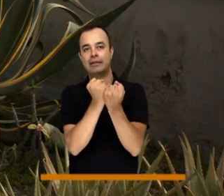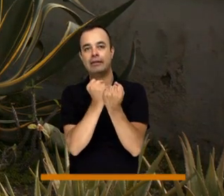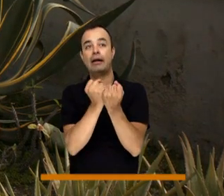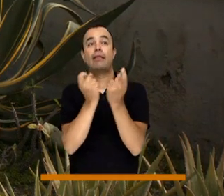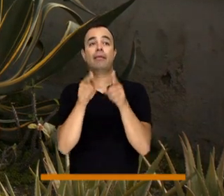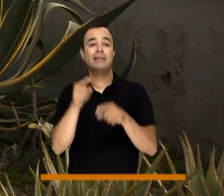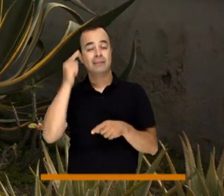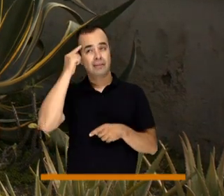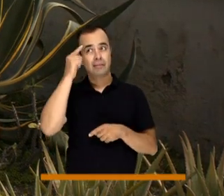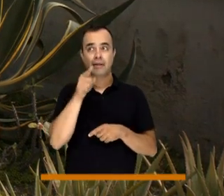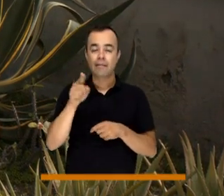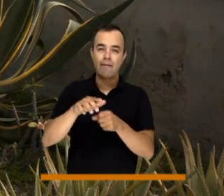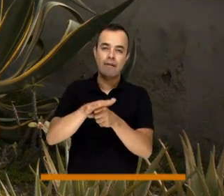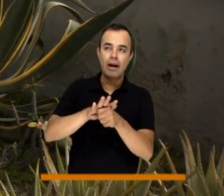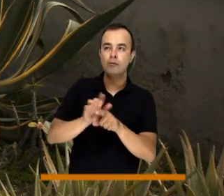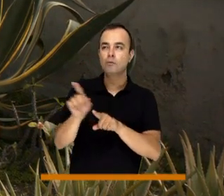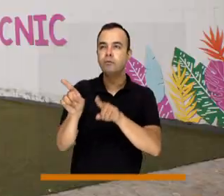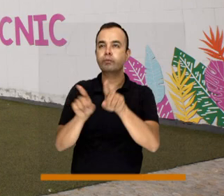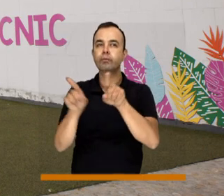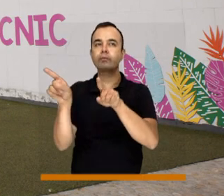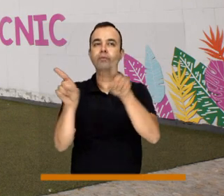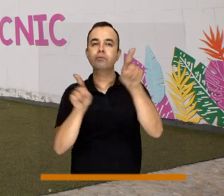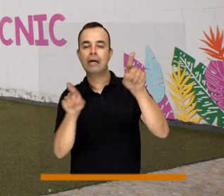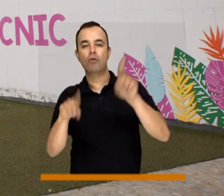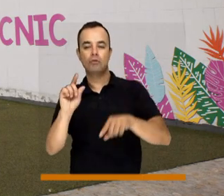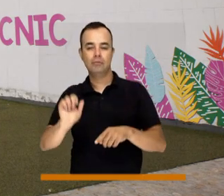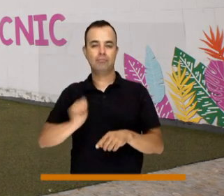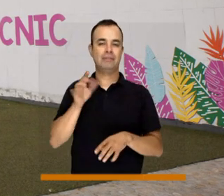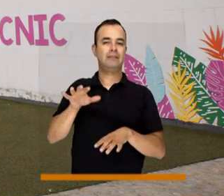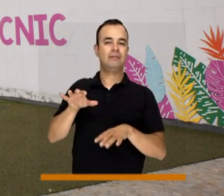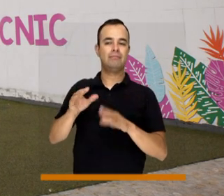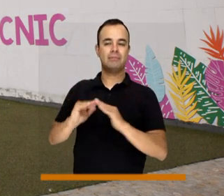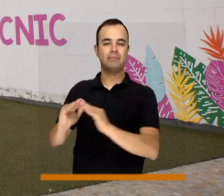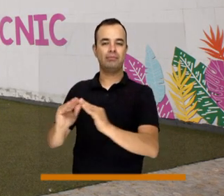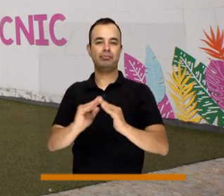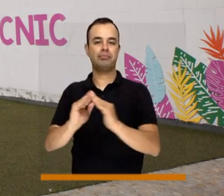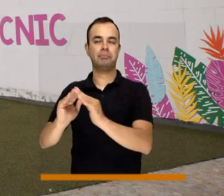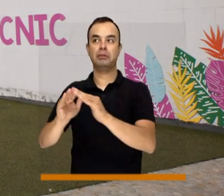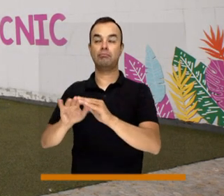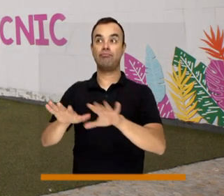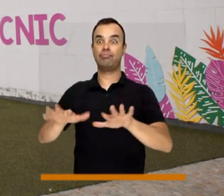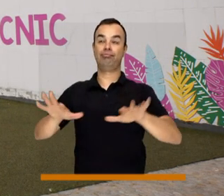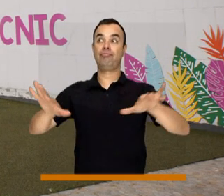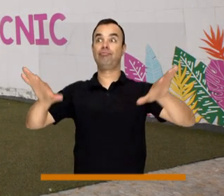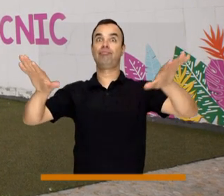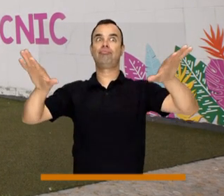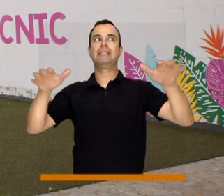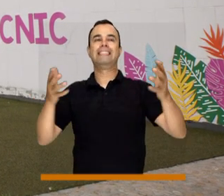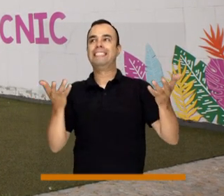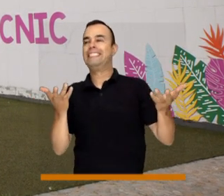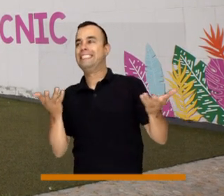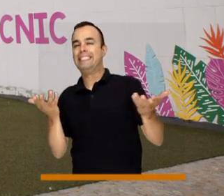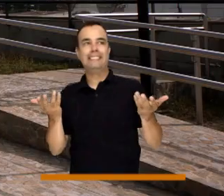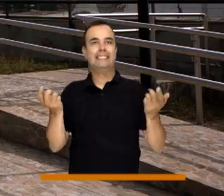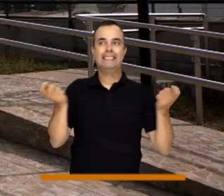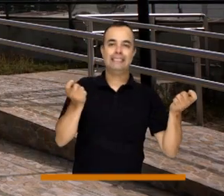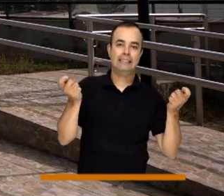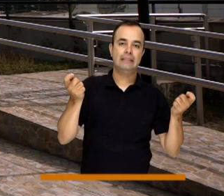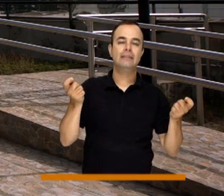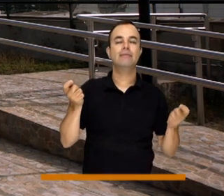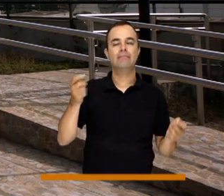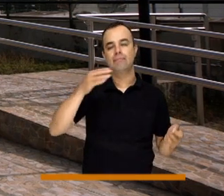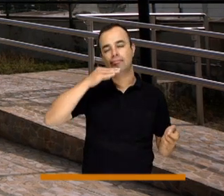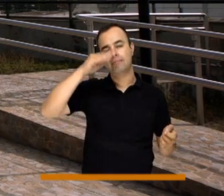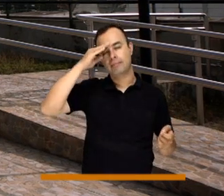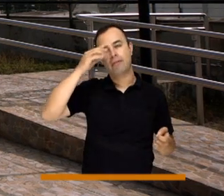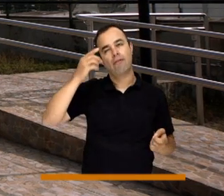también en las zonas más populares de Medellín, que son barrios de invasión en muchas ocasiones que fueron creciendo y se volvieron incontrolables. Esos son temas